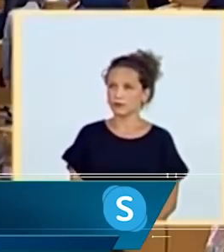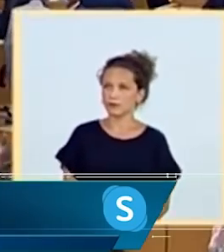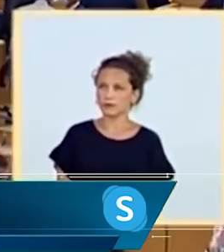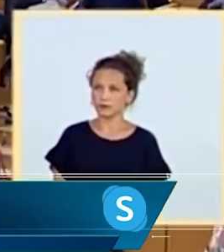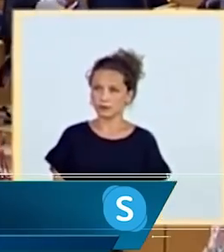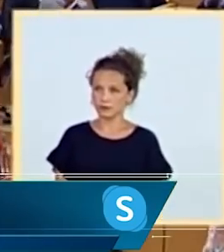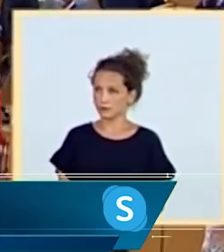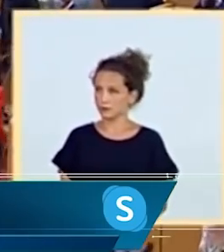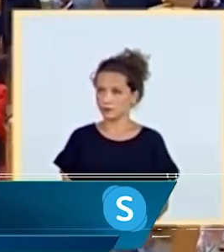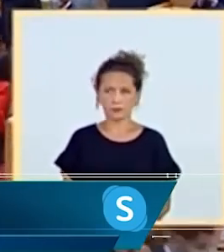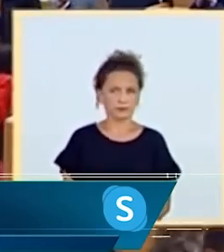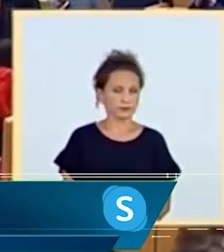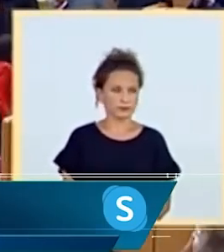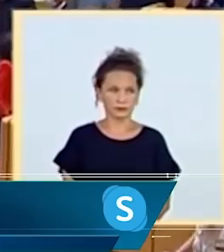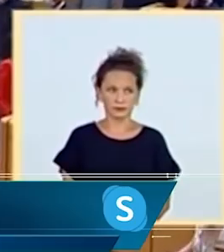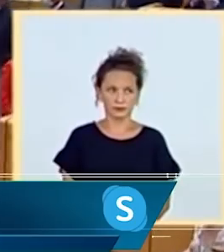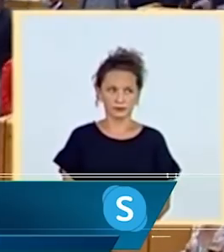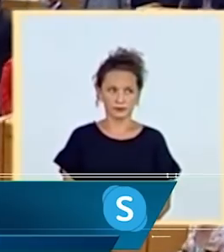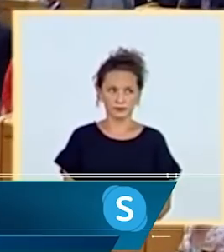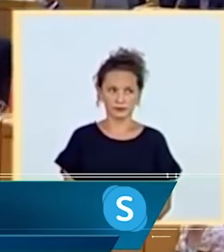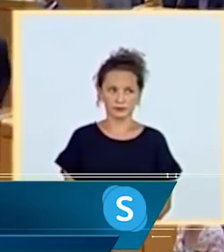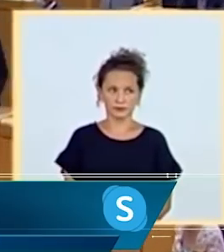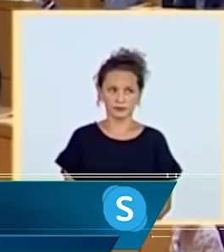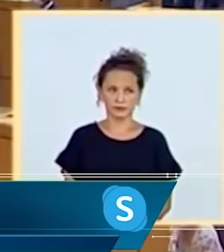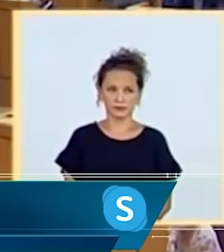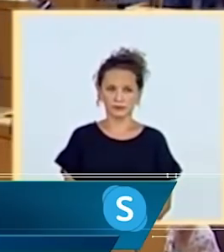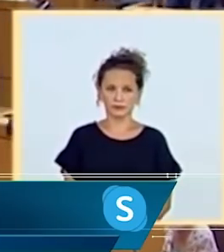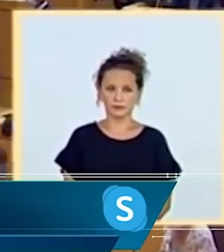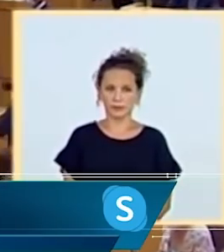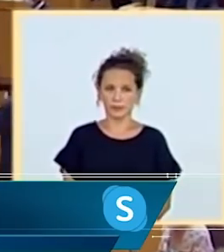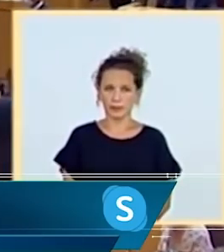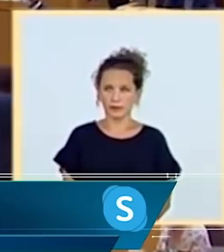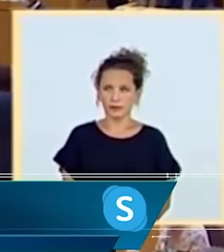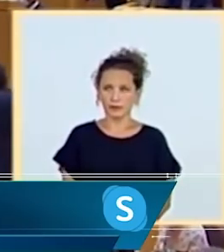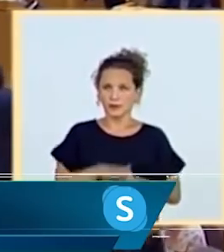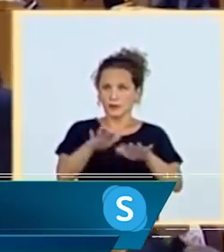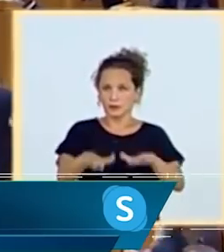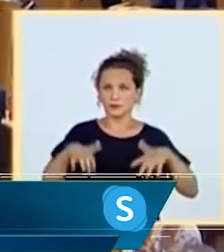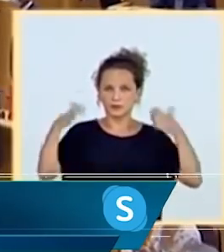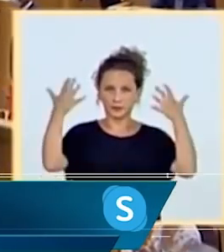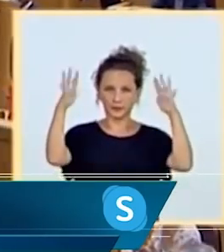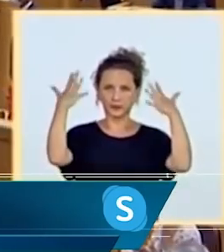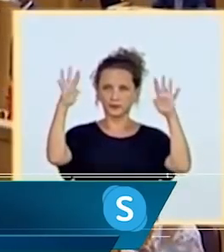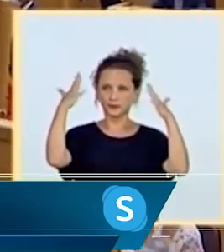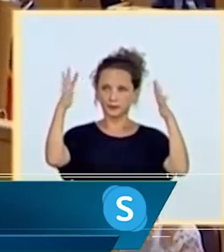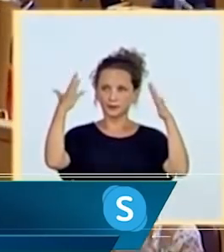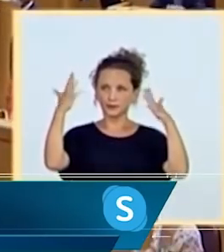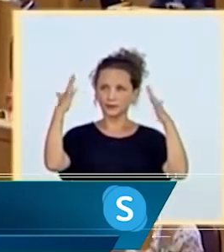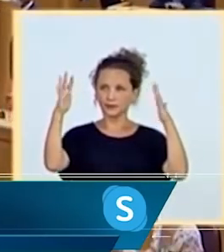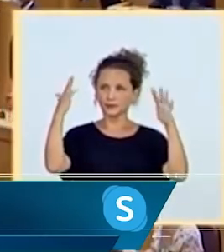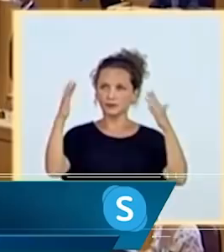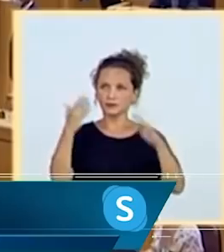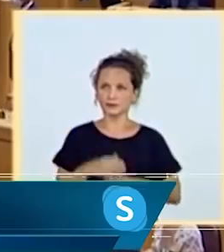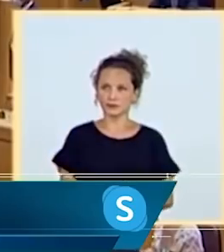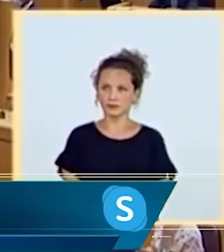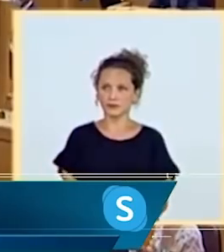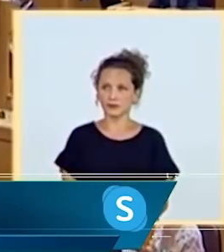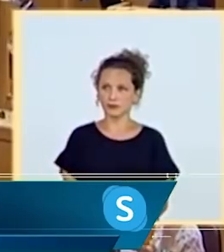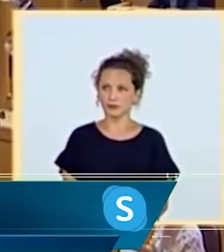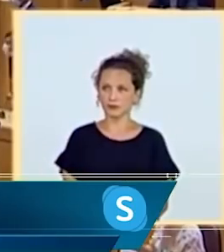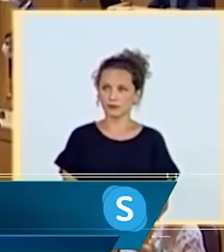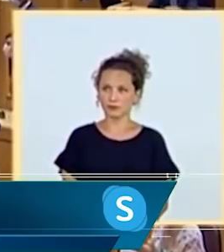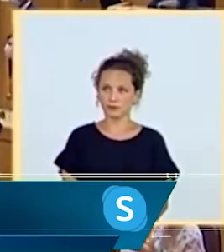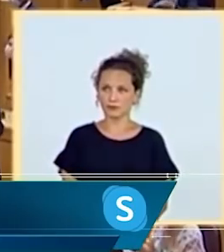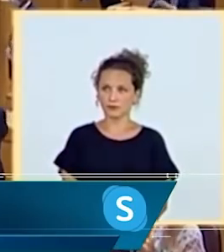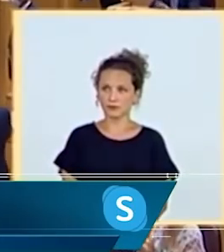estas cosas porque desde luego que más los deja nosotros pero fíjese me decía la población ayer unos compañeros que manuel está ser